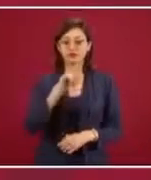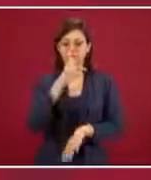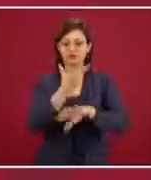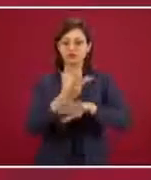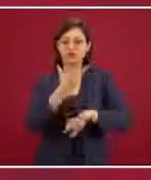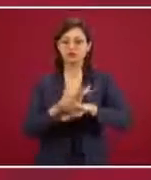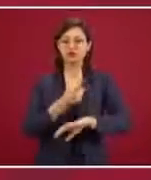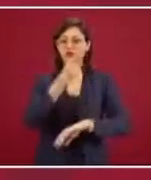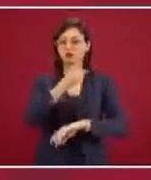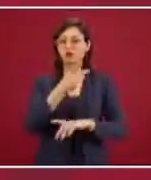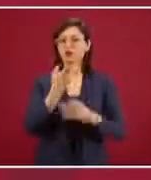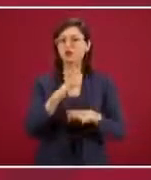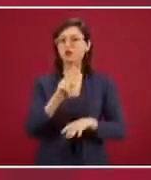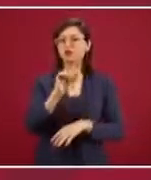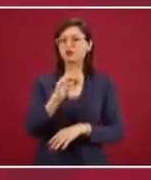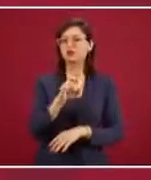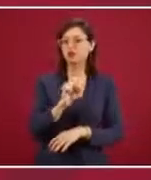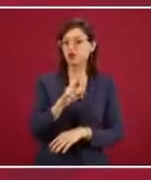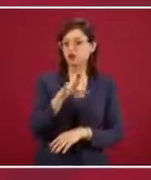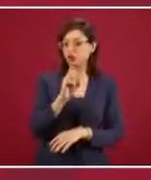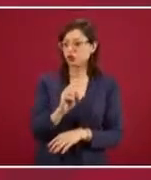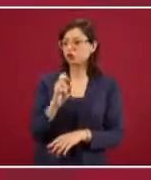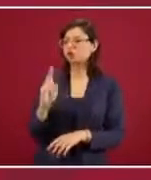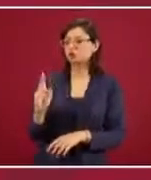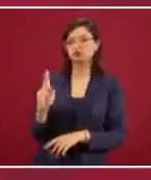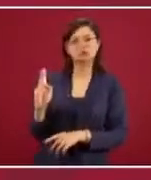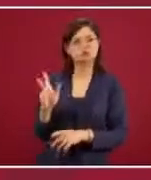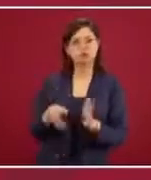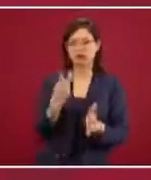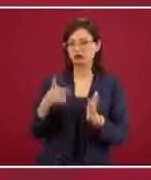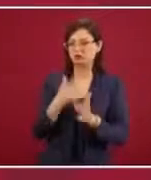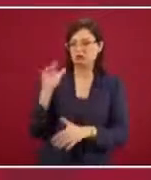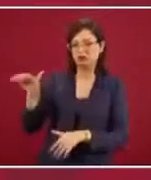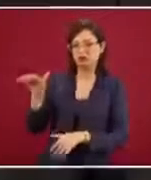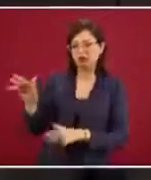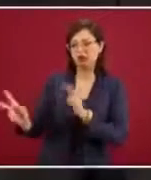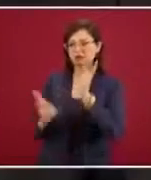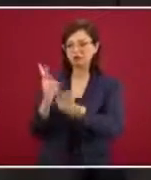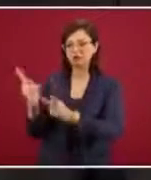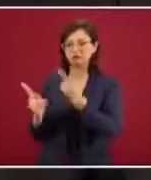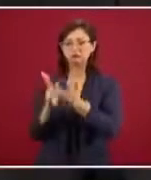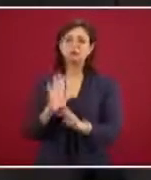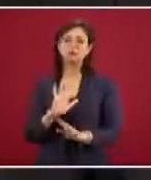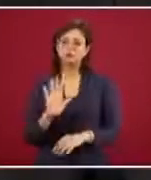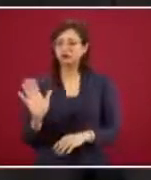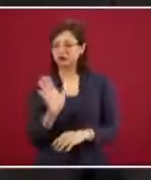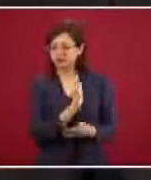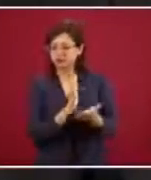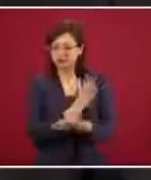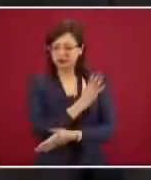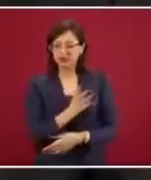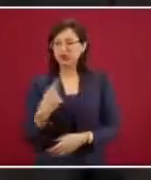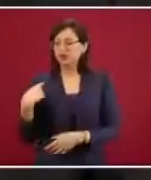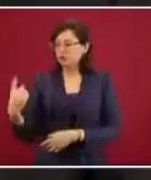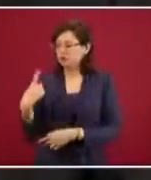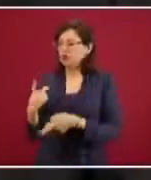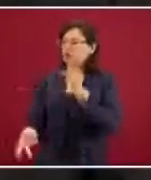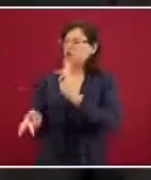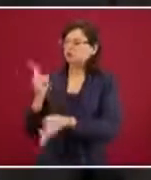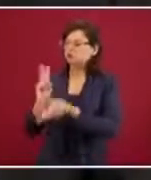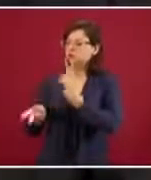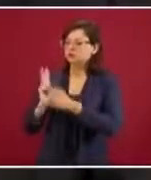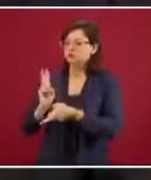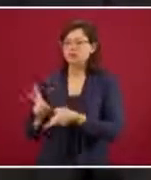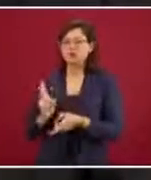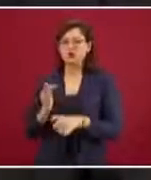Unidos. Y fue buena la plática y salió el tema sobre el